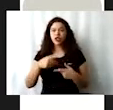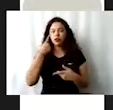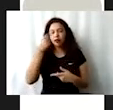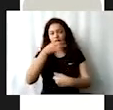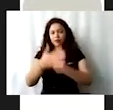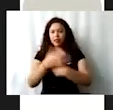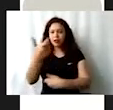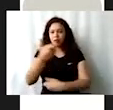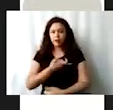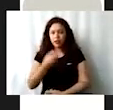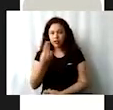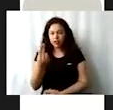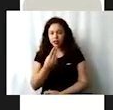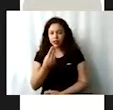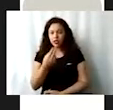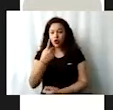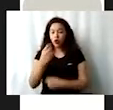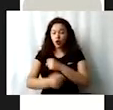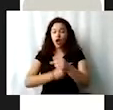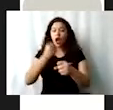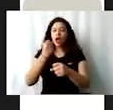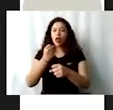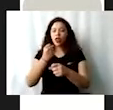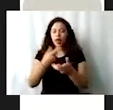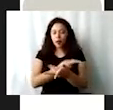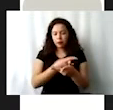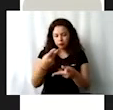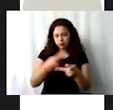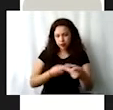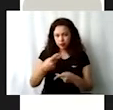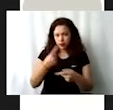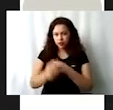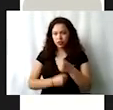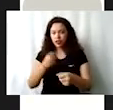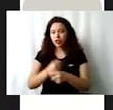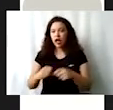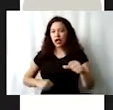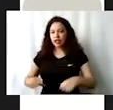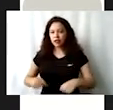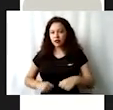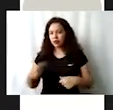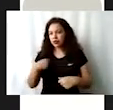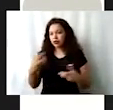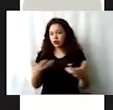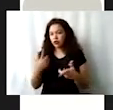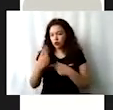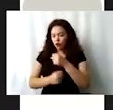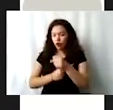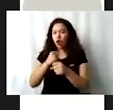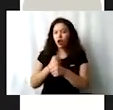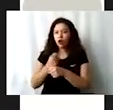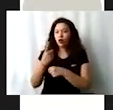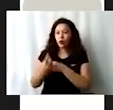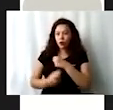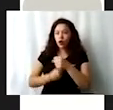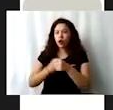Yo realizo un plan anual, como hay diferentes actividades que realizo, entonces anualmente